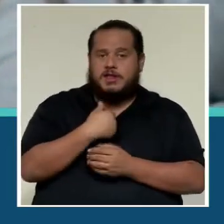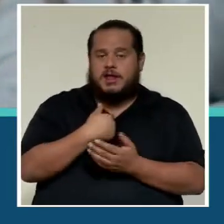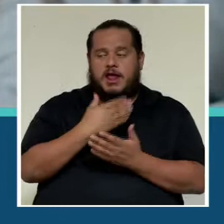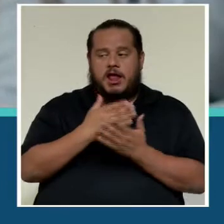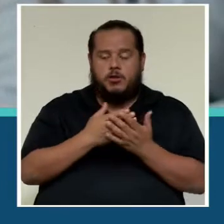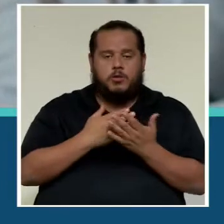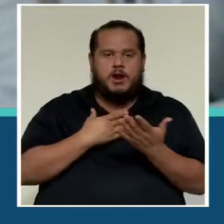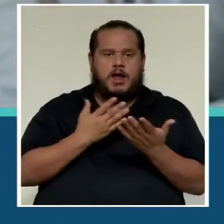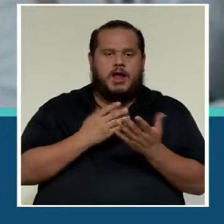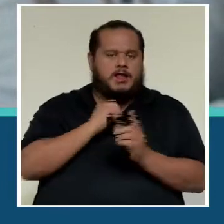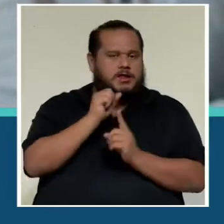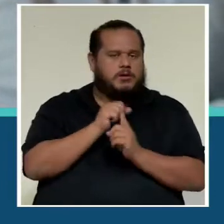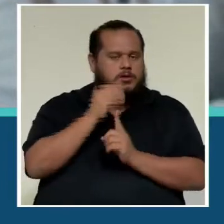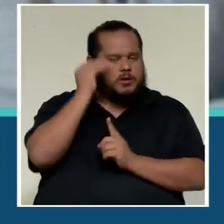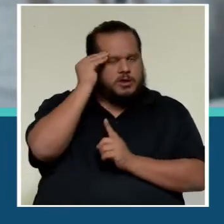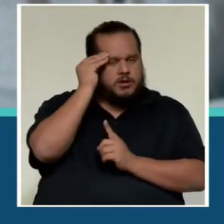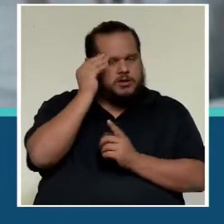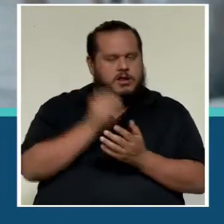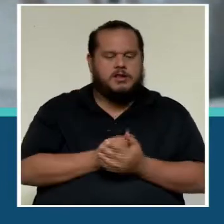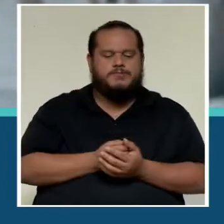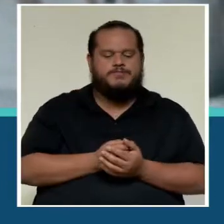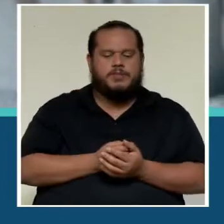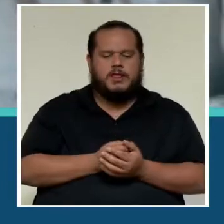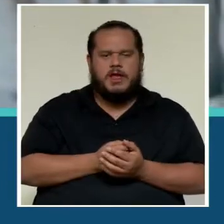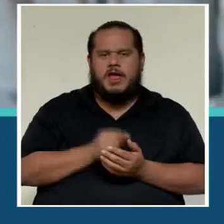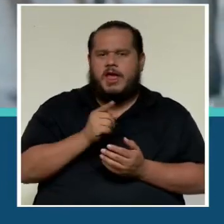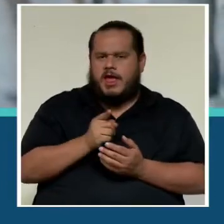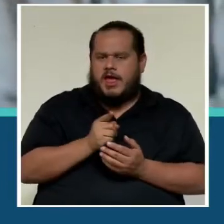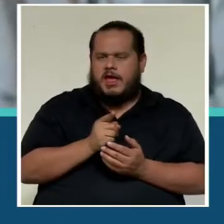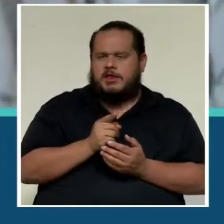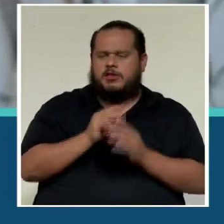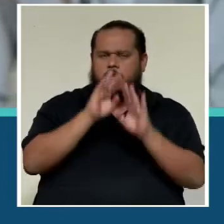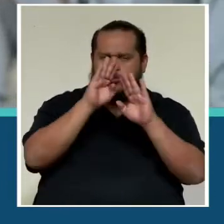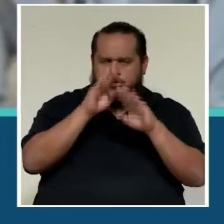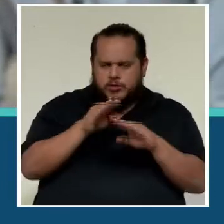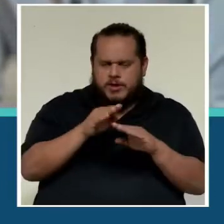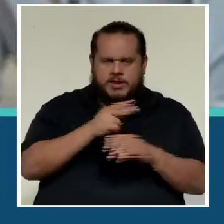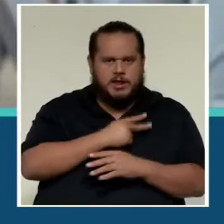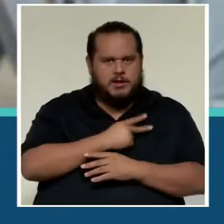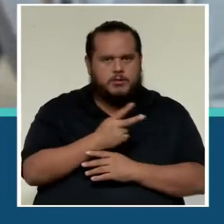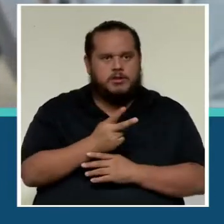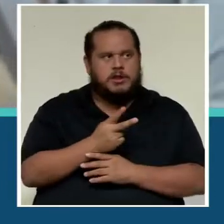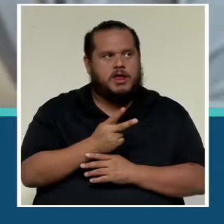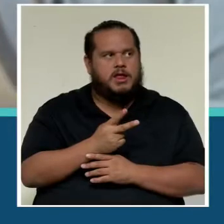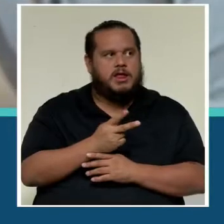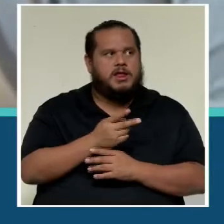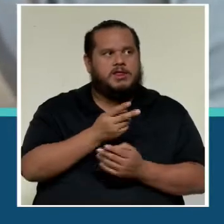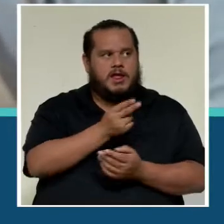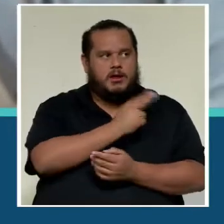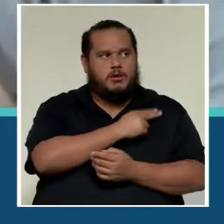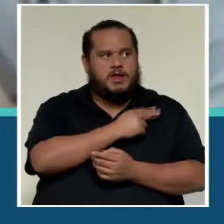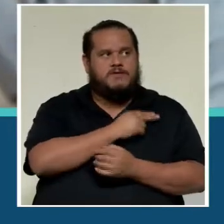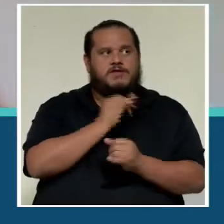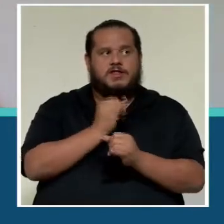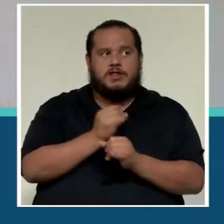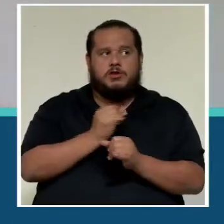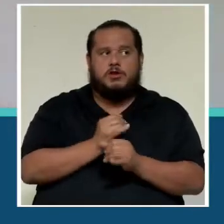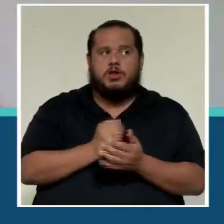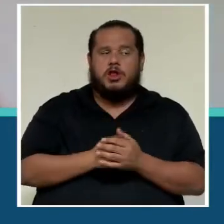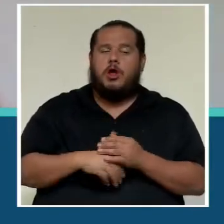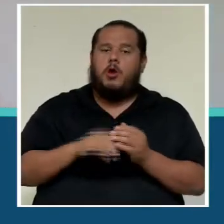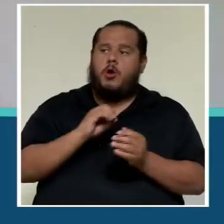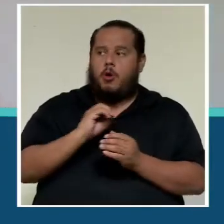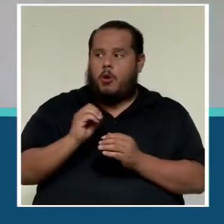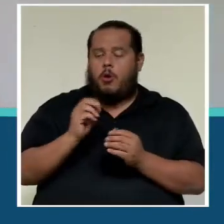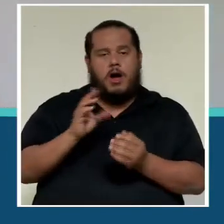conciencia. Que el proyecto somete a la voluntad de los jerarcas institucionales o de los